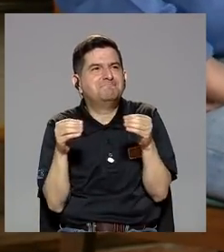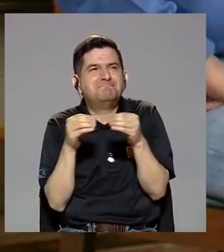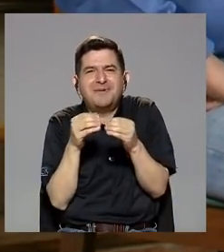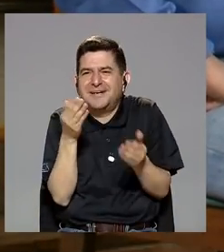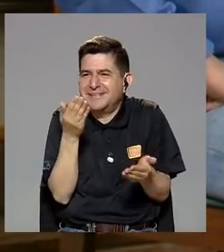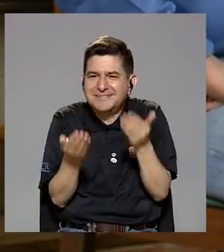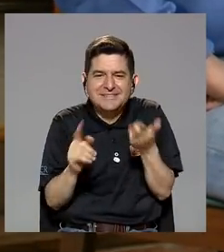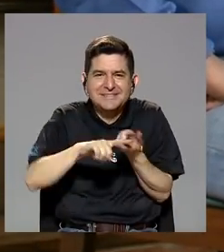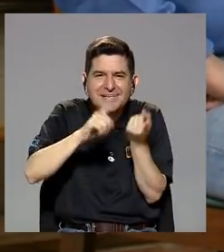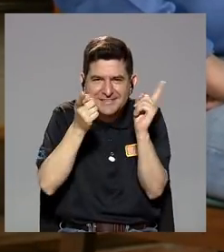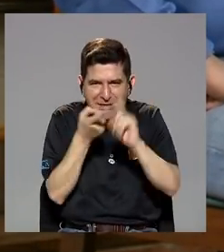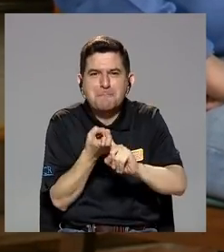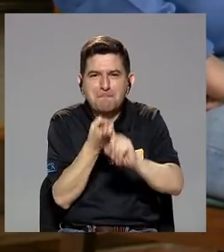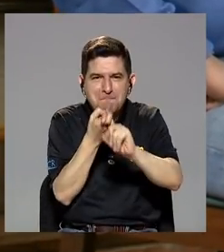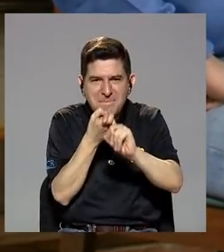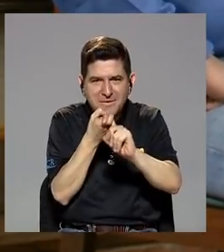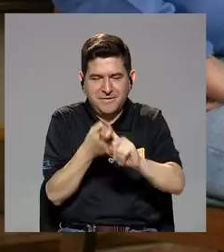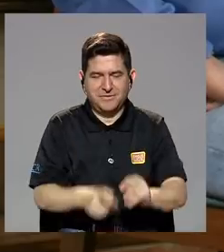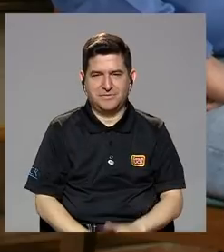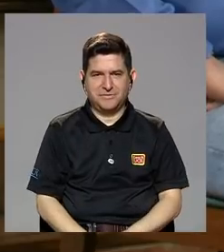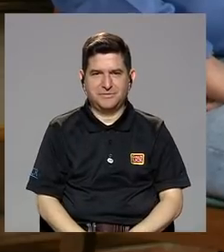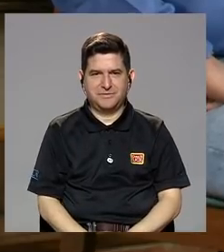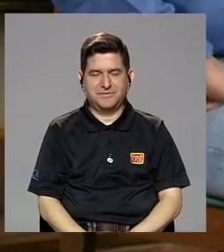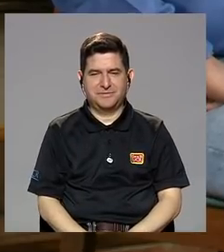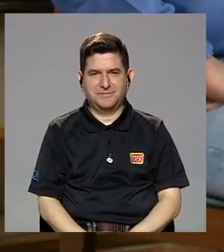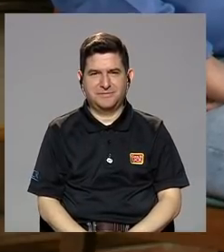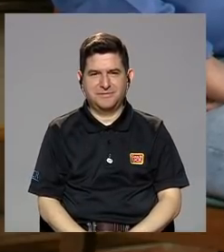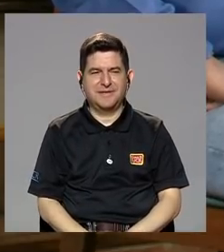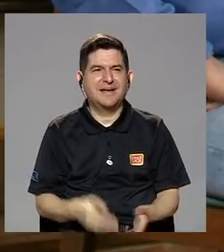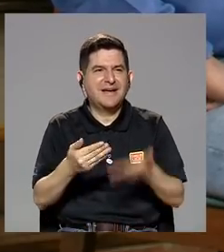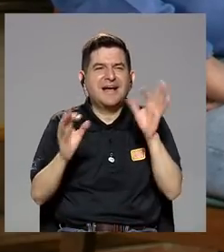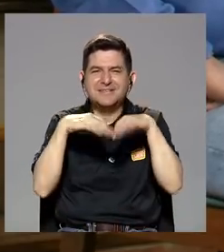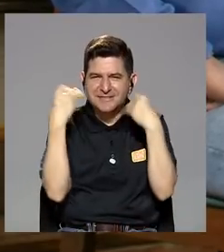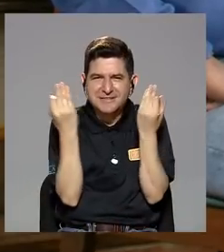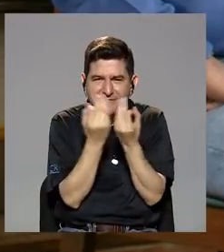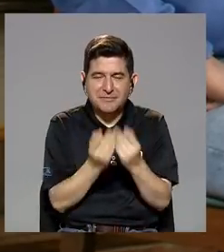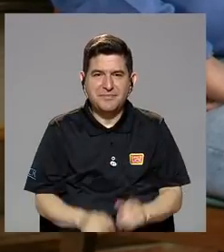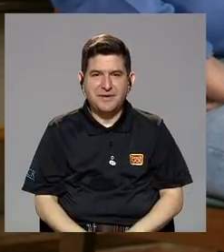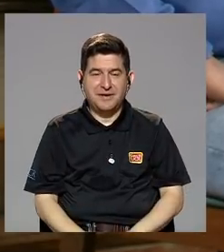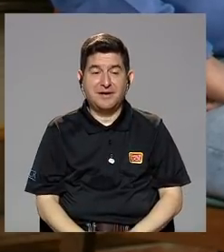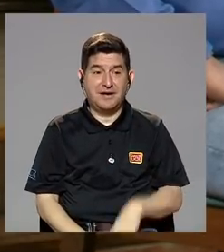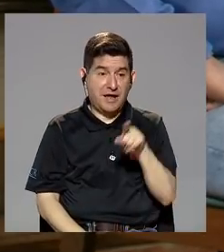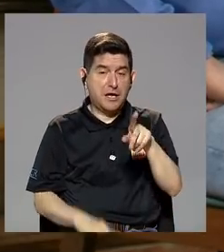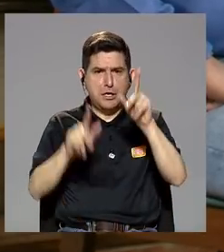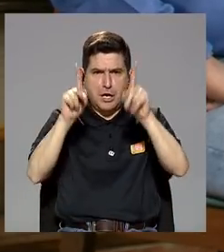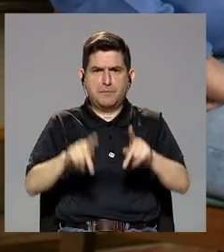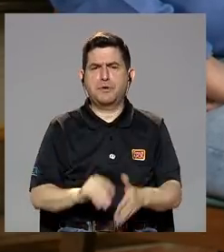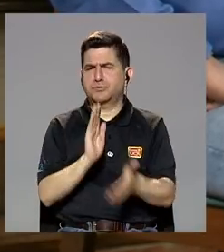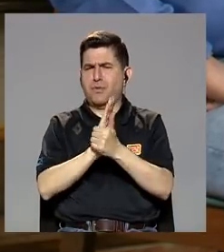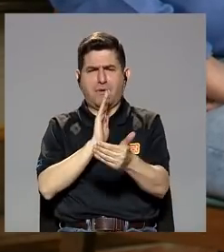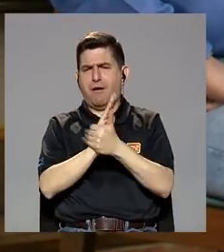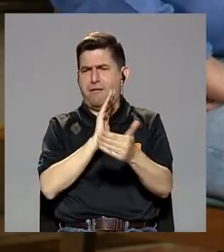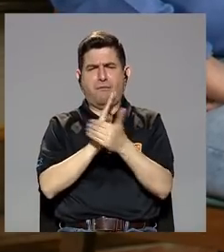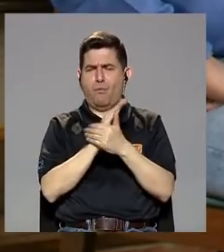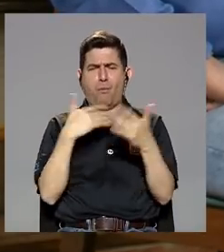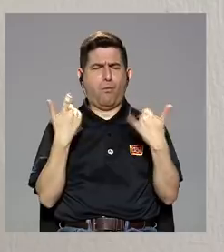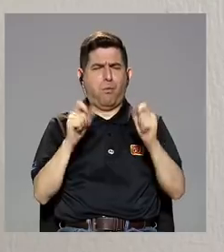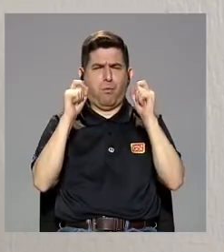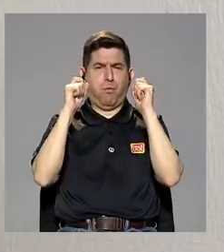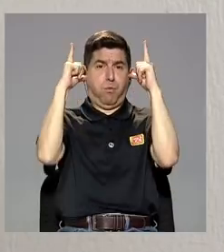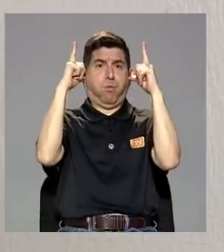ya y amigos mi querido amigo muy querido y muy capaz un tiempo con unas capacidades